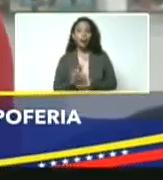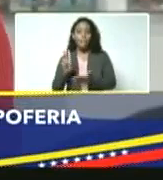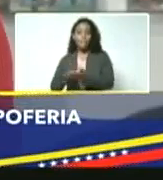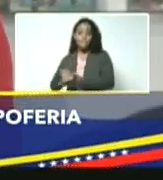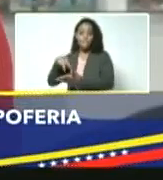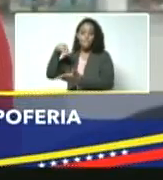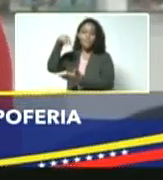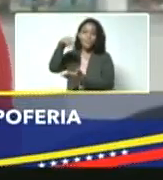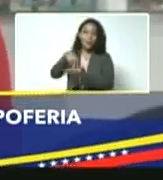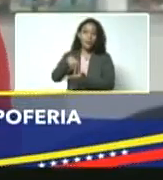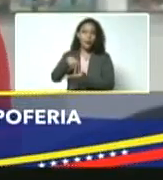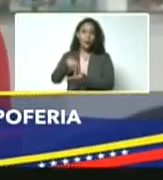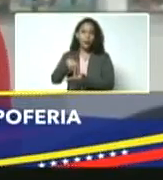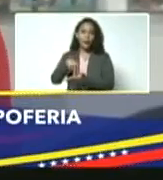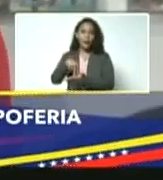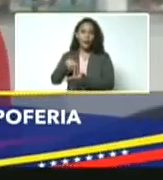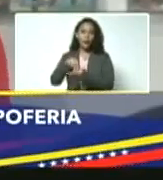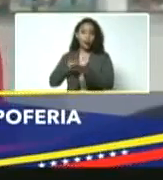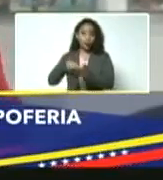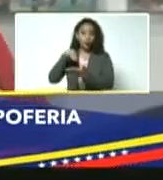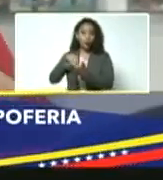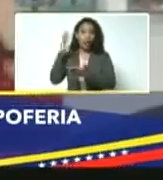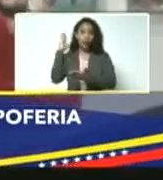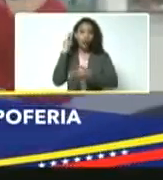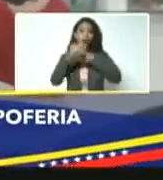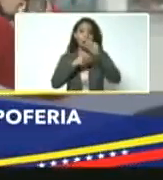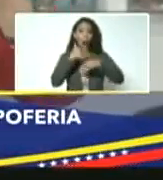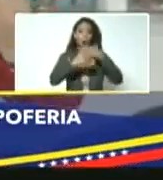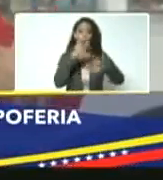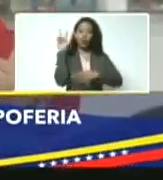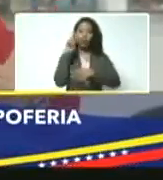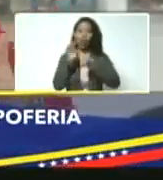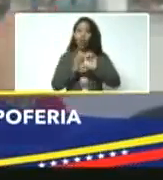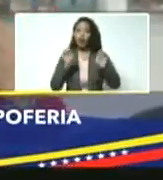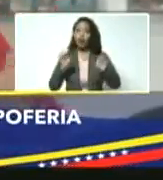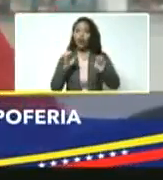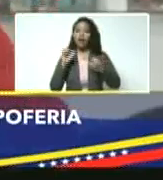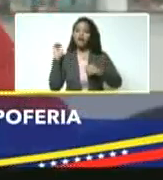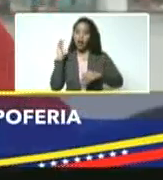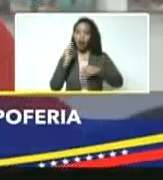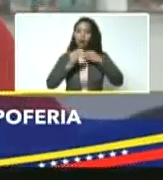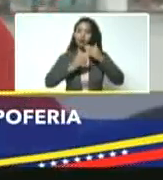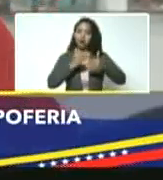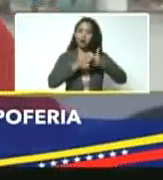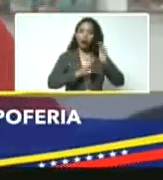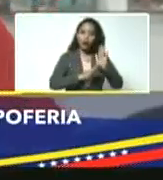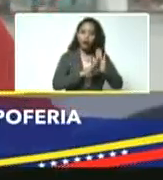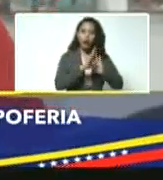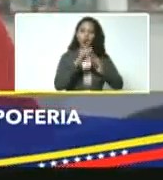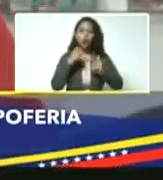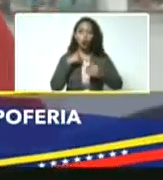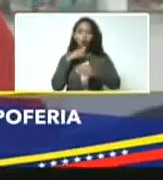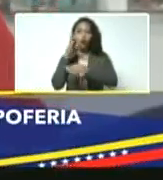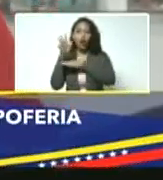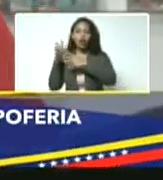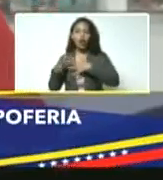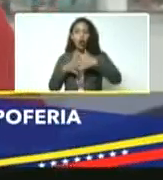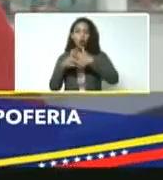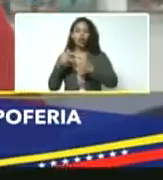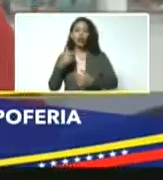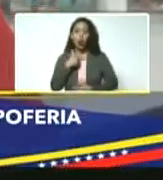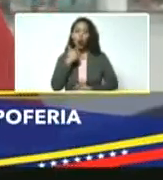levantando, y con el levantamiento que viene haciendo Venezuela, su educación viene empujando. Yo que estuve en Nueva York, presidente, y lo